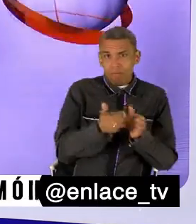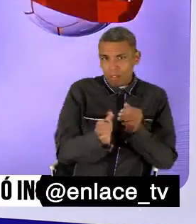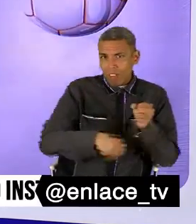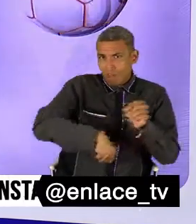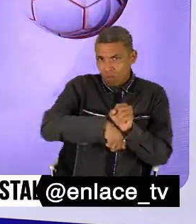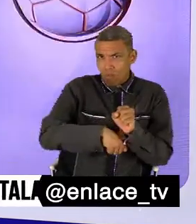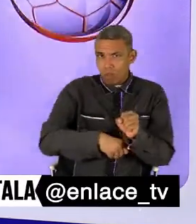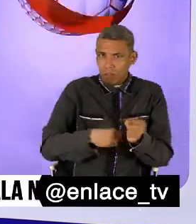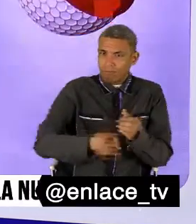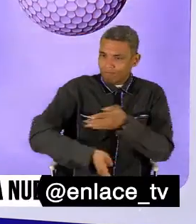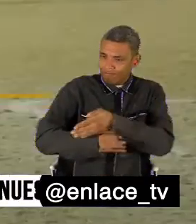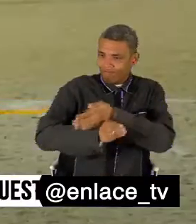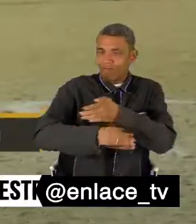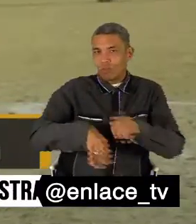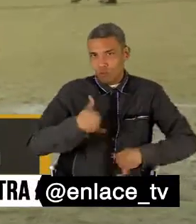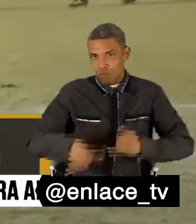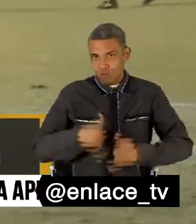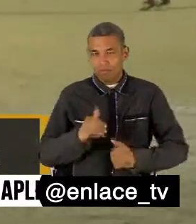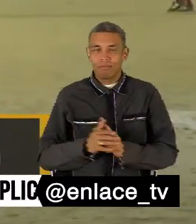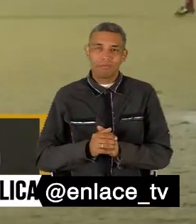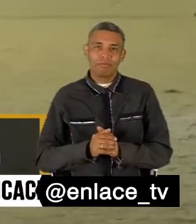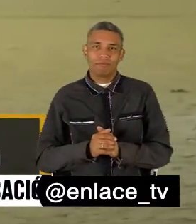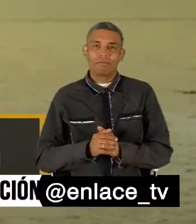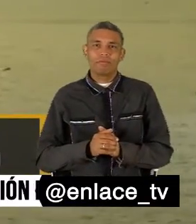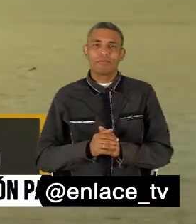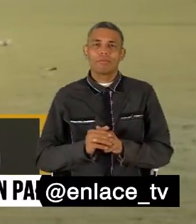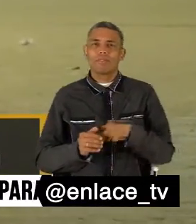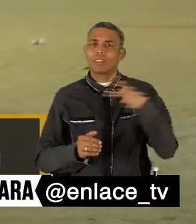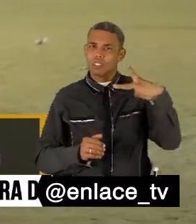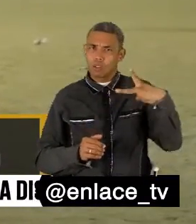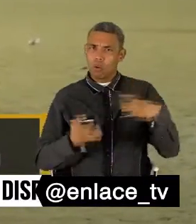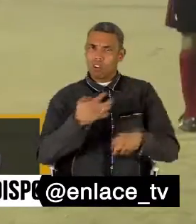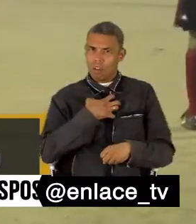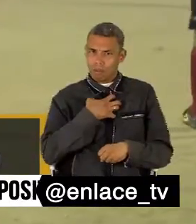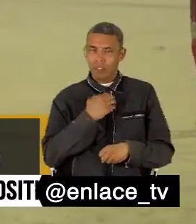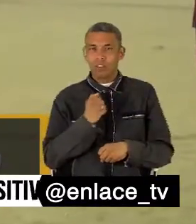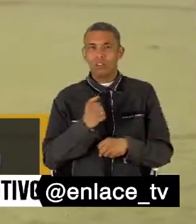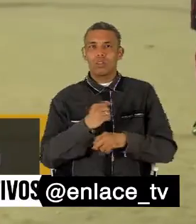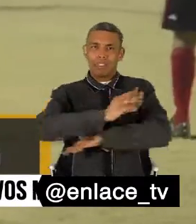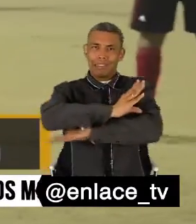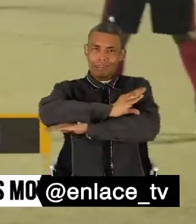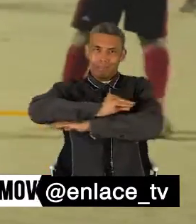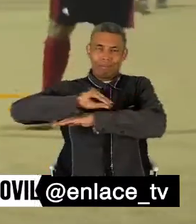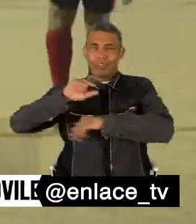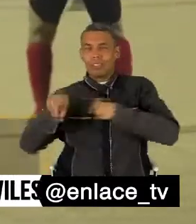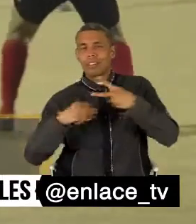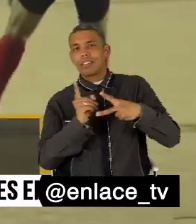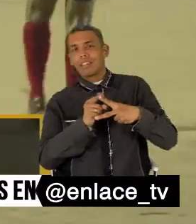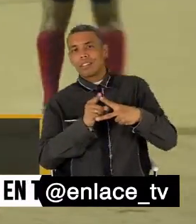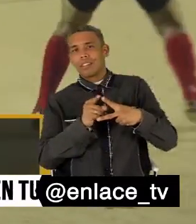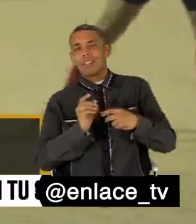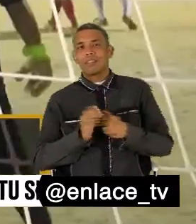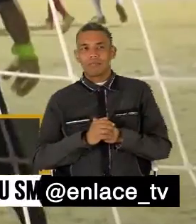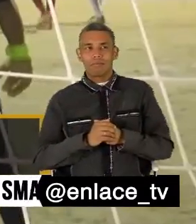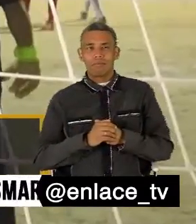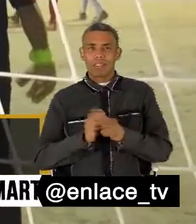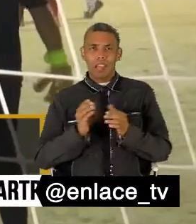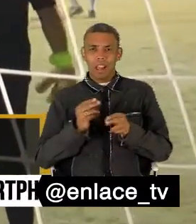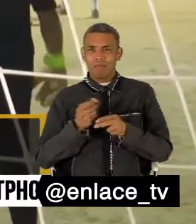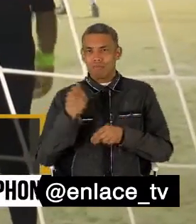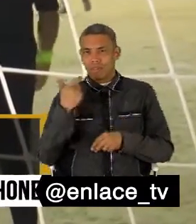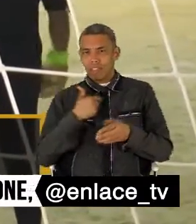minifútbol. Dos son los torneos del referee que se juegan en la cancha de fútbol de la Planada del Cerro. El primero de ellos está en su fase final y es